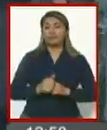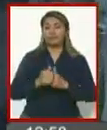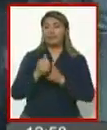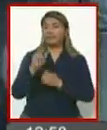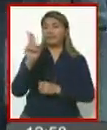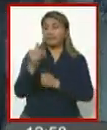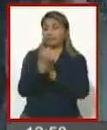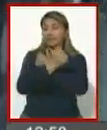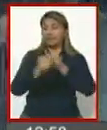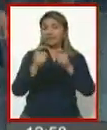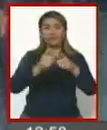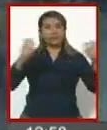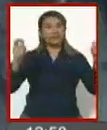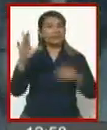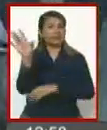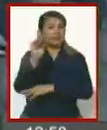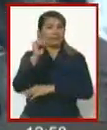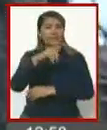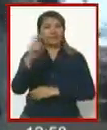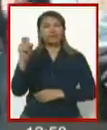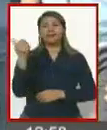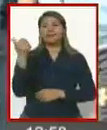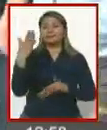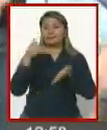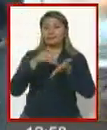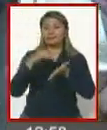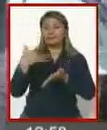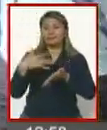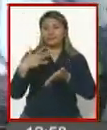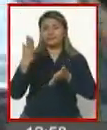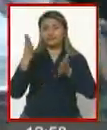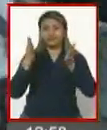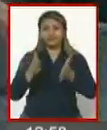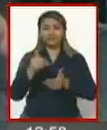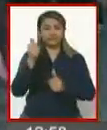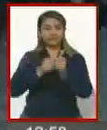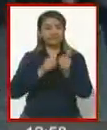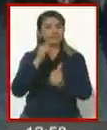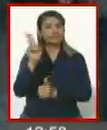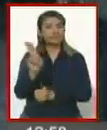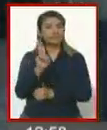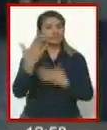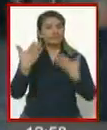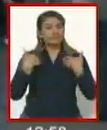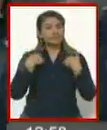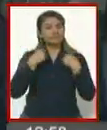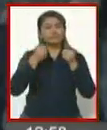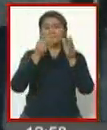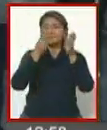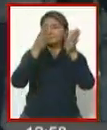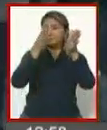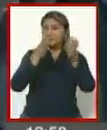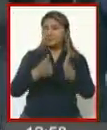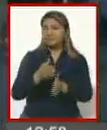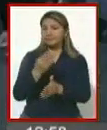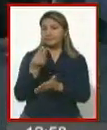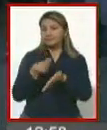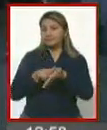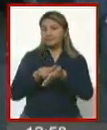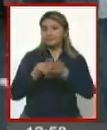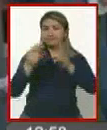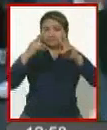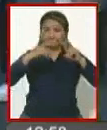Moreno, es la universidad más grande de Bolivia, tenemos 110.000 estudiantes y cada universidad presenta su presupuesto y entra